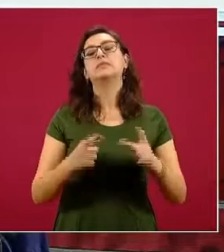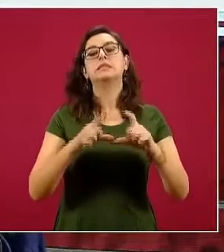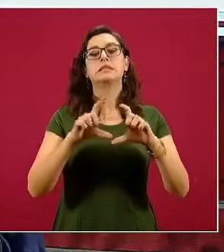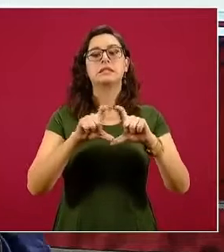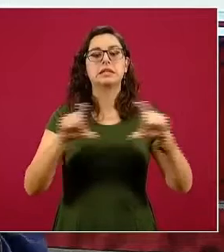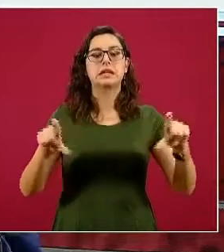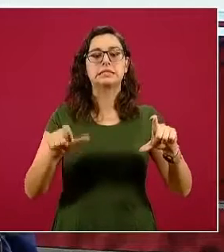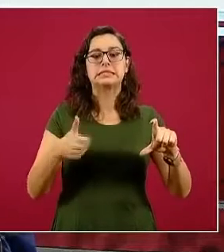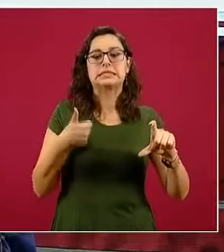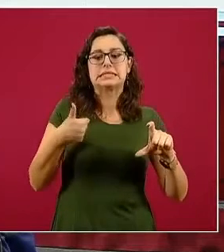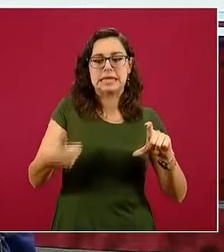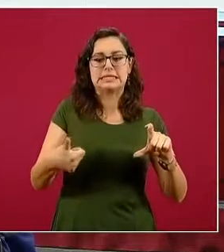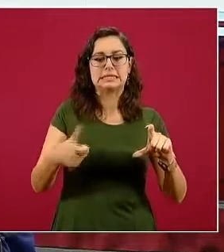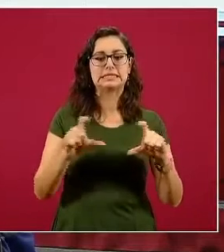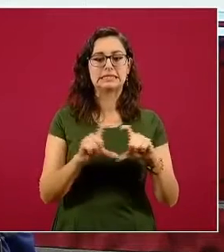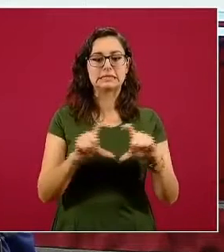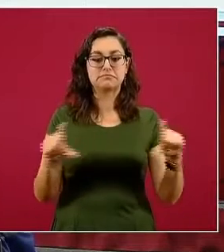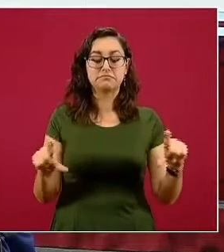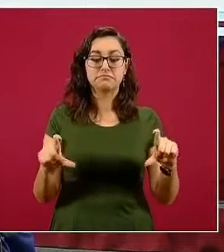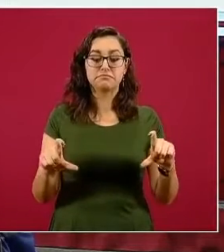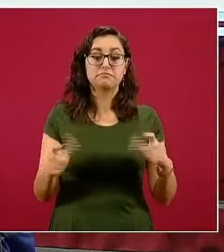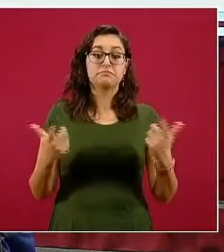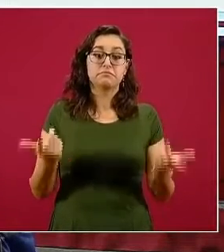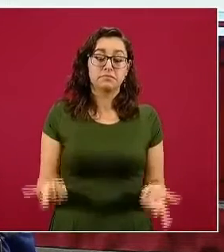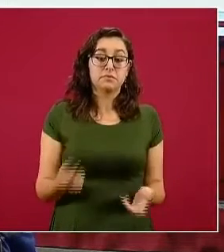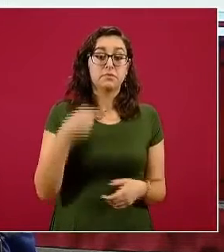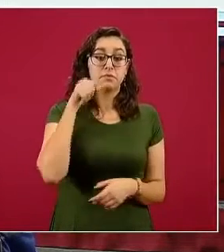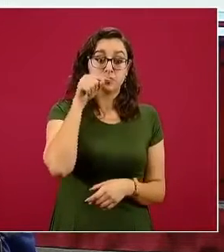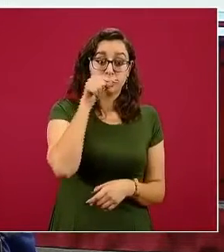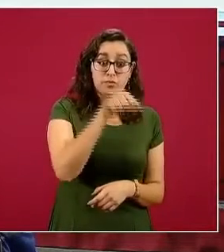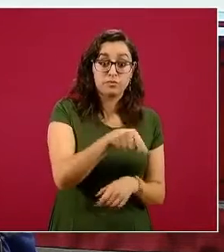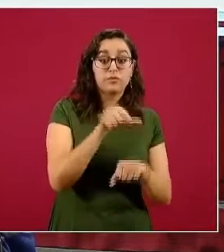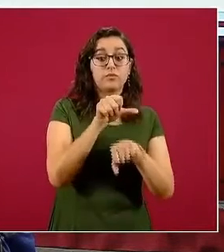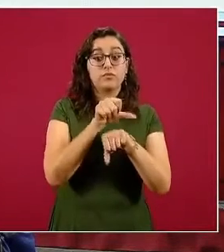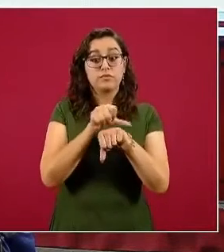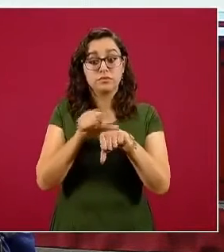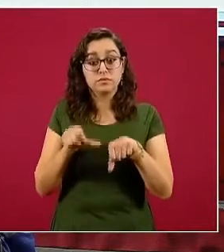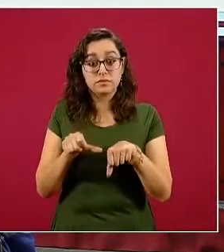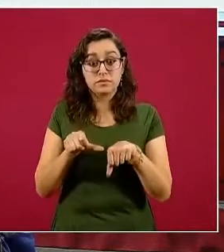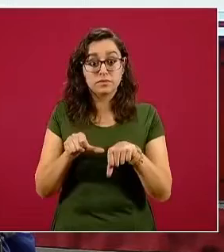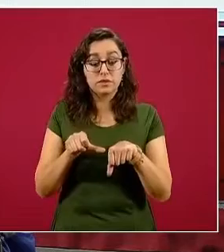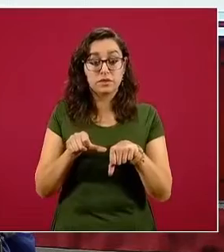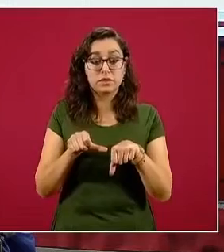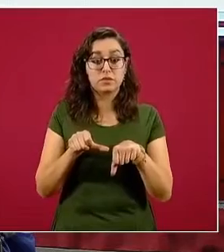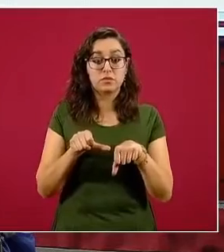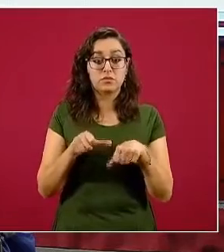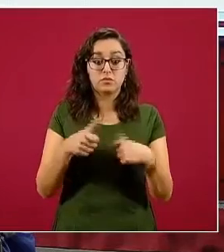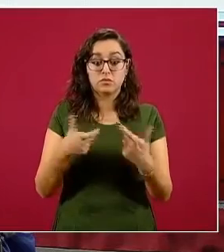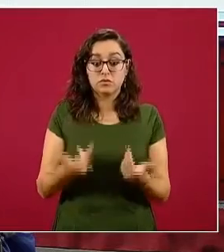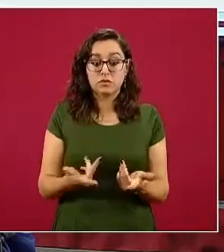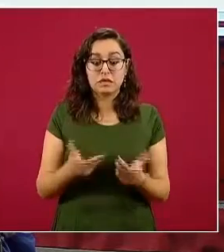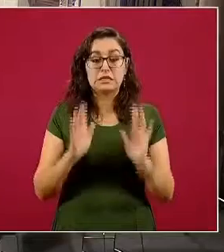apartado 6, que dice que después de la vasectomía no es inmediata, o sea, no funciona